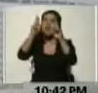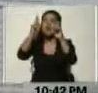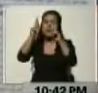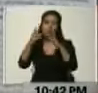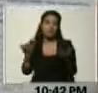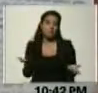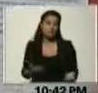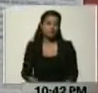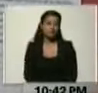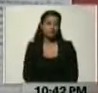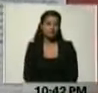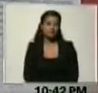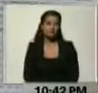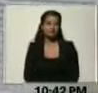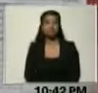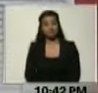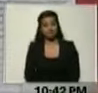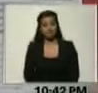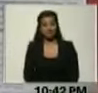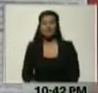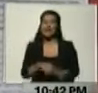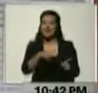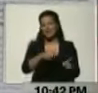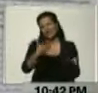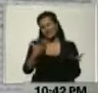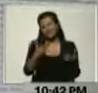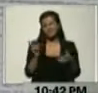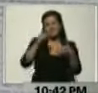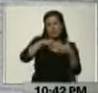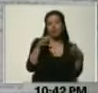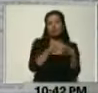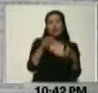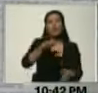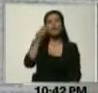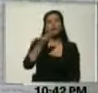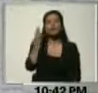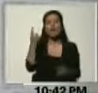Ah, bueno, claro, y en verdad él es la juventud de Acción Democrática comparado con Ramón Alú.